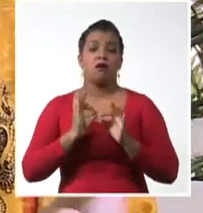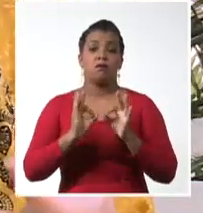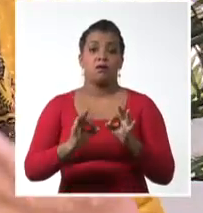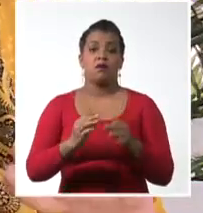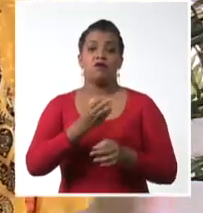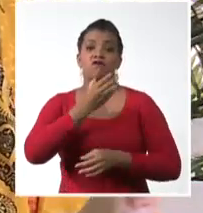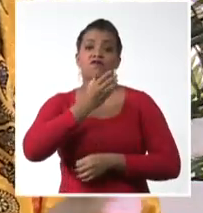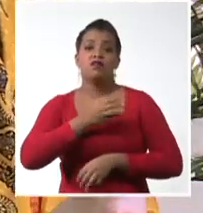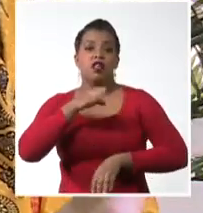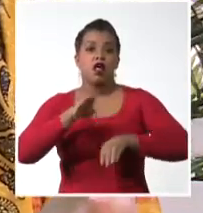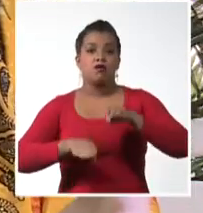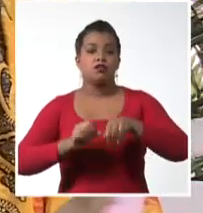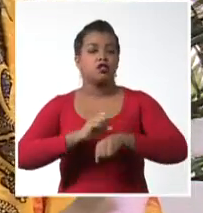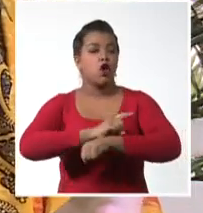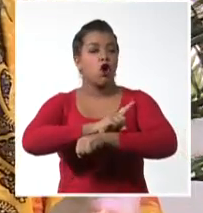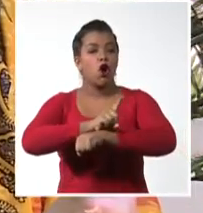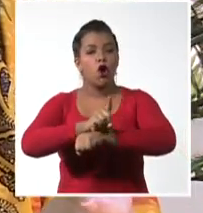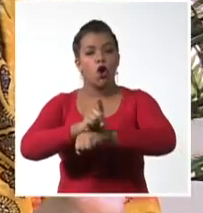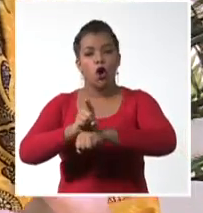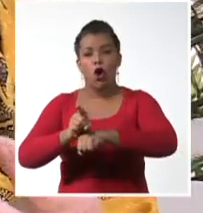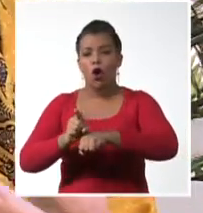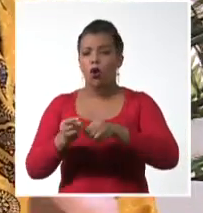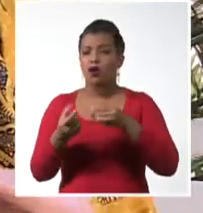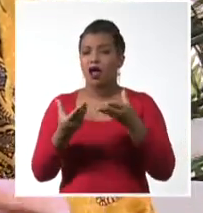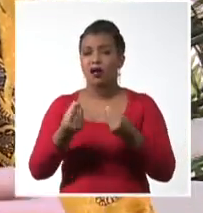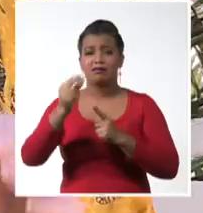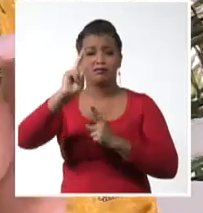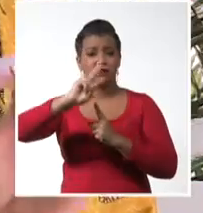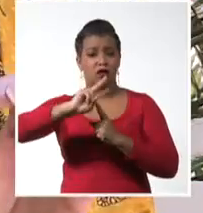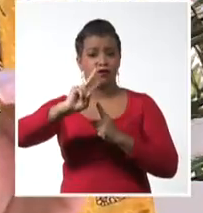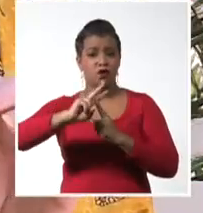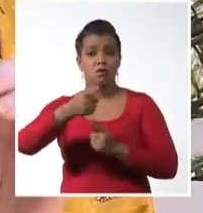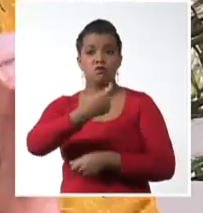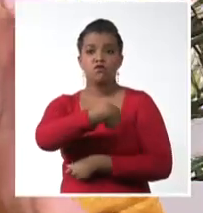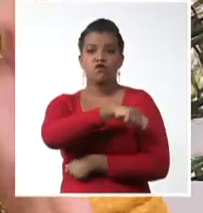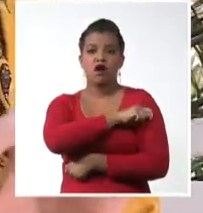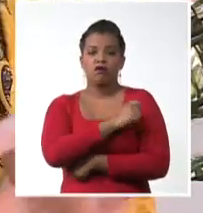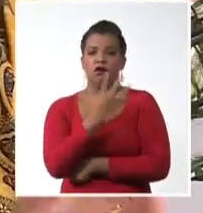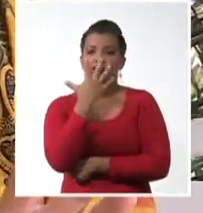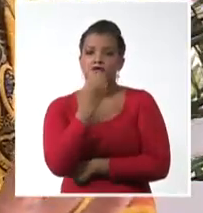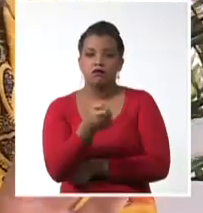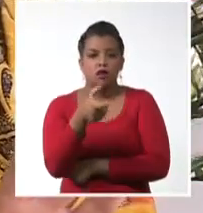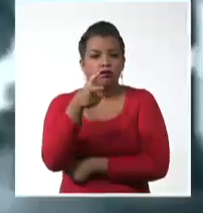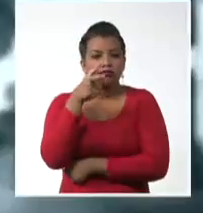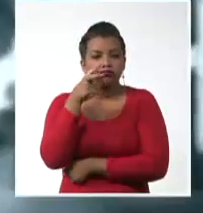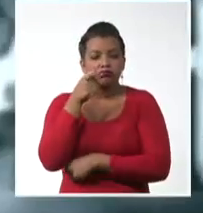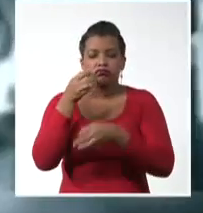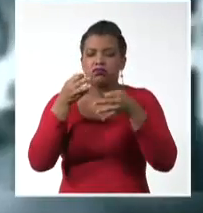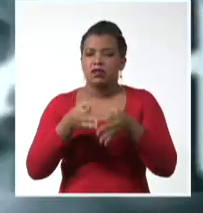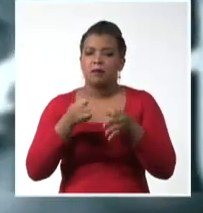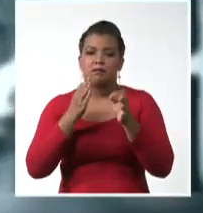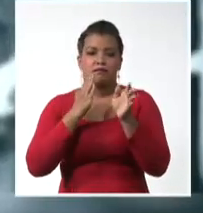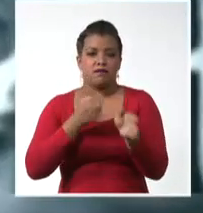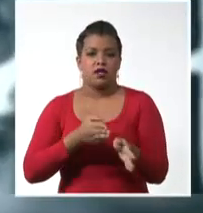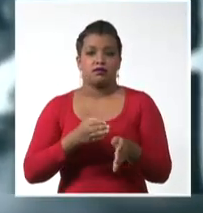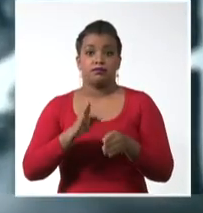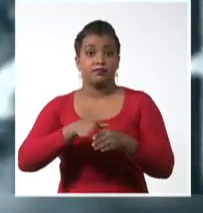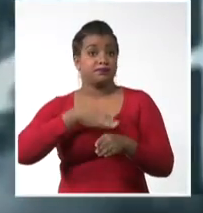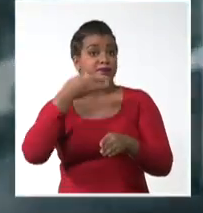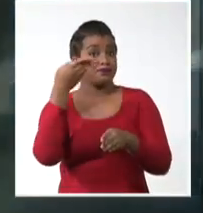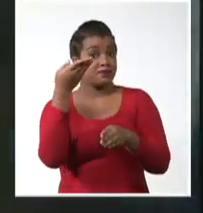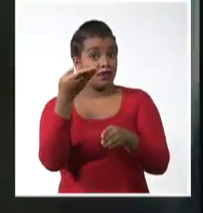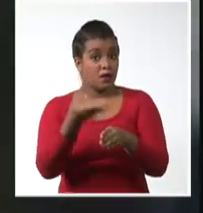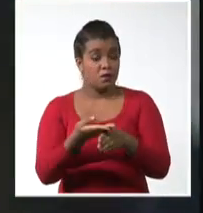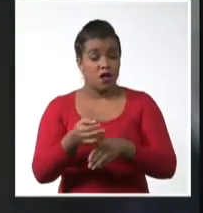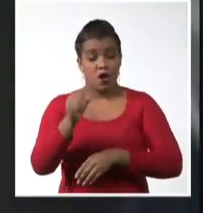que a veces duraban horas en la televisión y que el público seguía fielmente. Luego vendría la